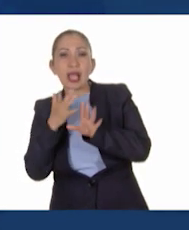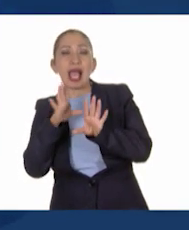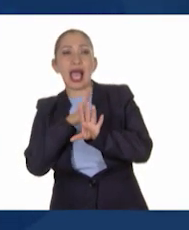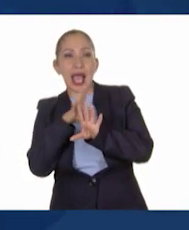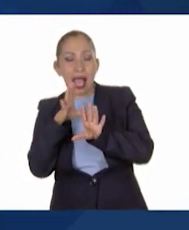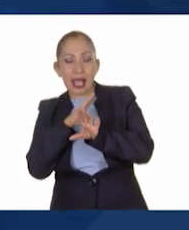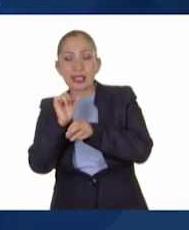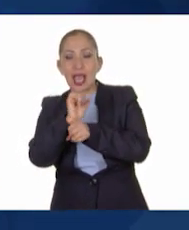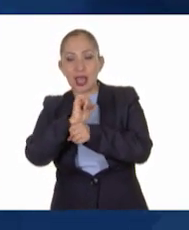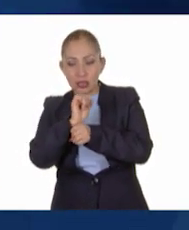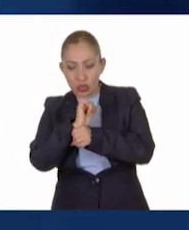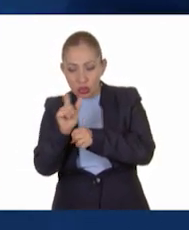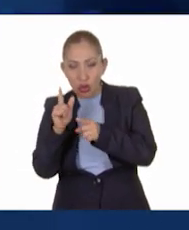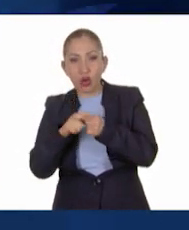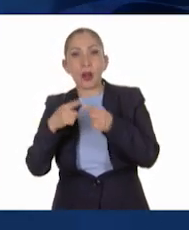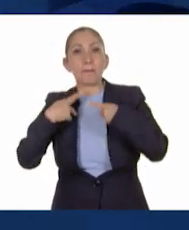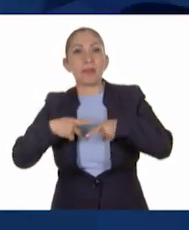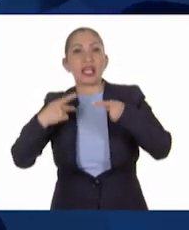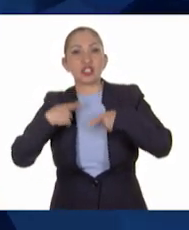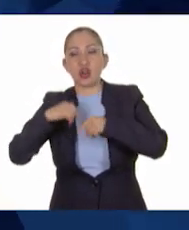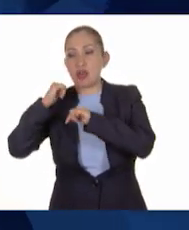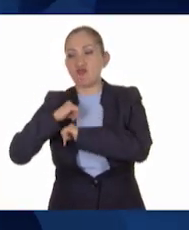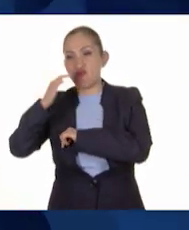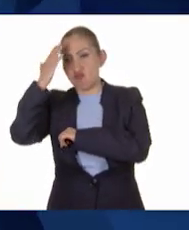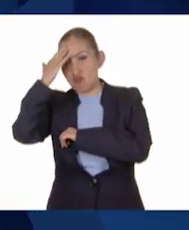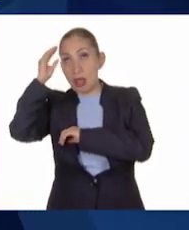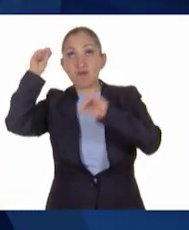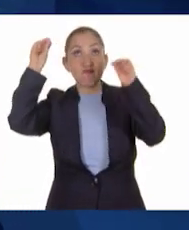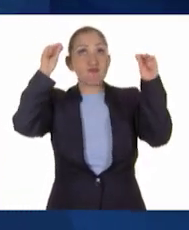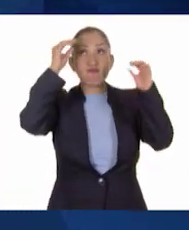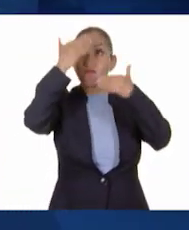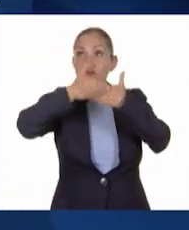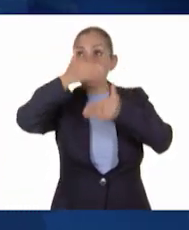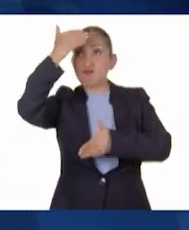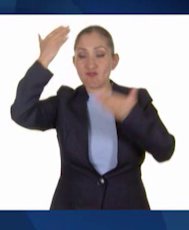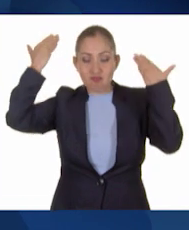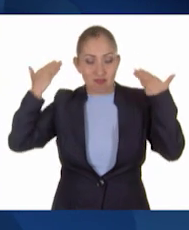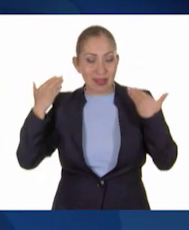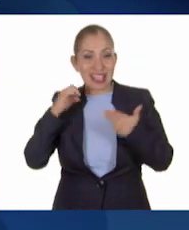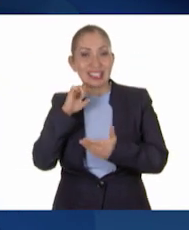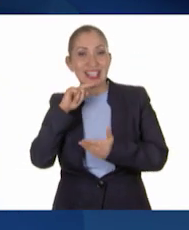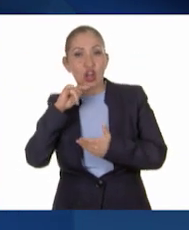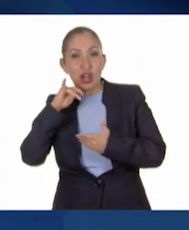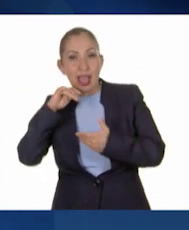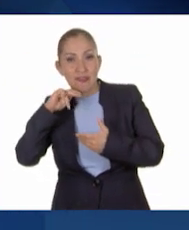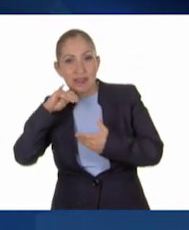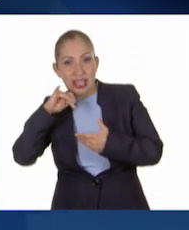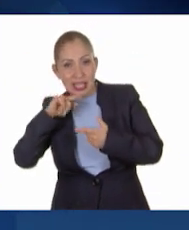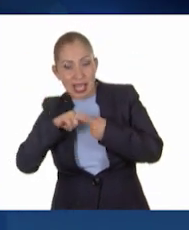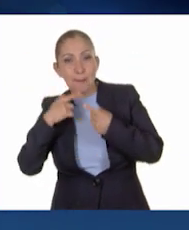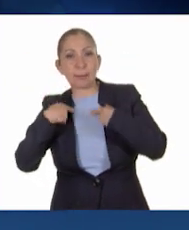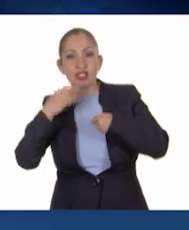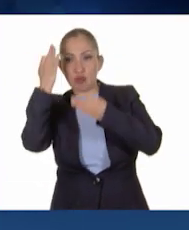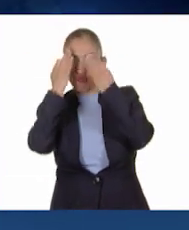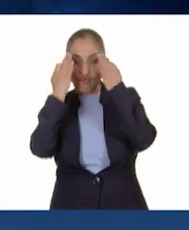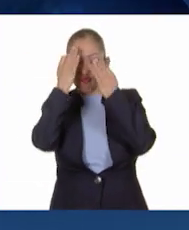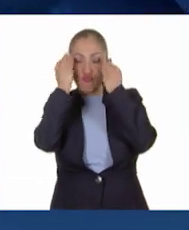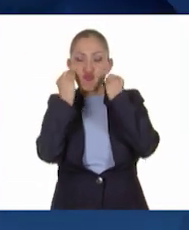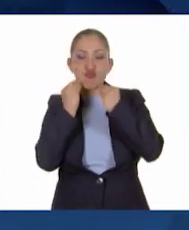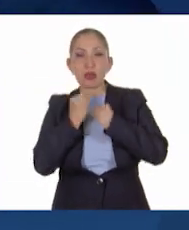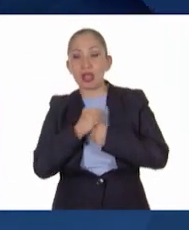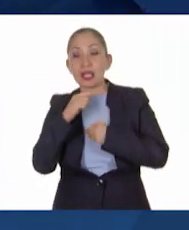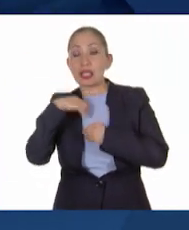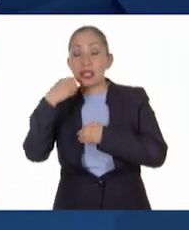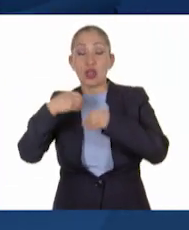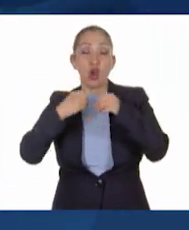los actores, las personas encargadas de la escenografía, los caracterizadores y debajo ya está la obra